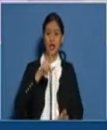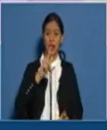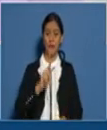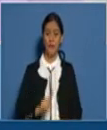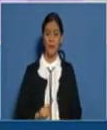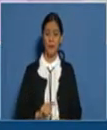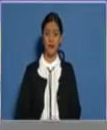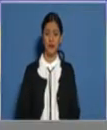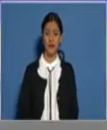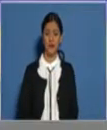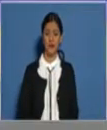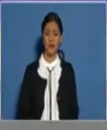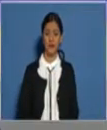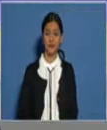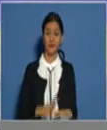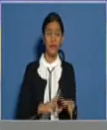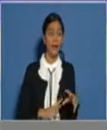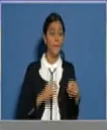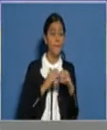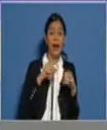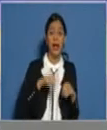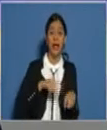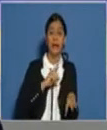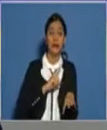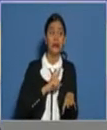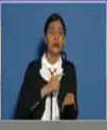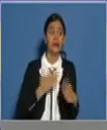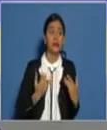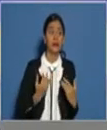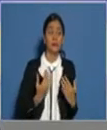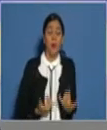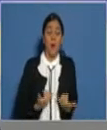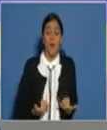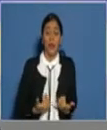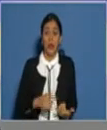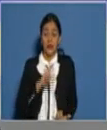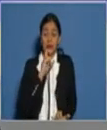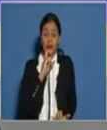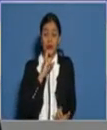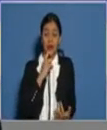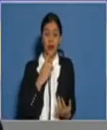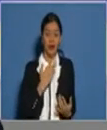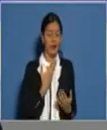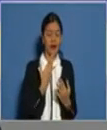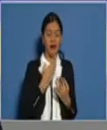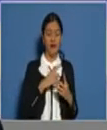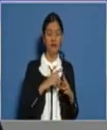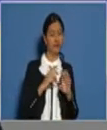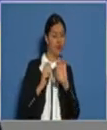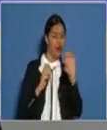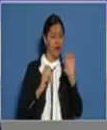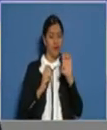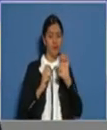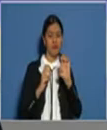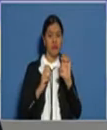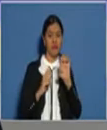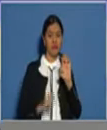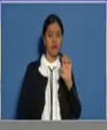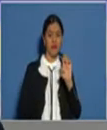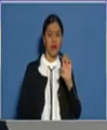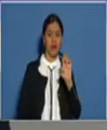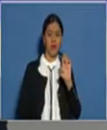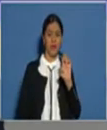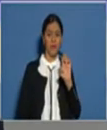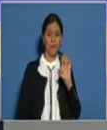refuerza más en estos tiempos difíciles. Digamos, a principio de año, para todos era una, digamos,